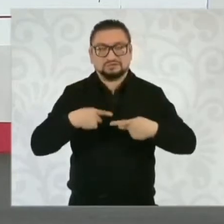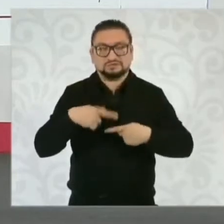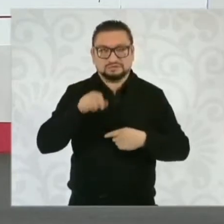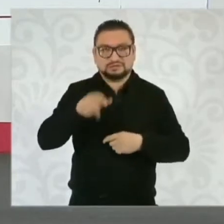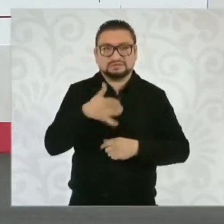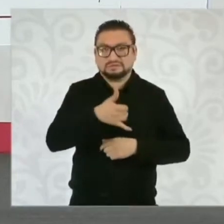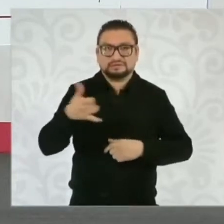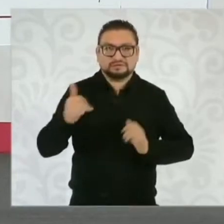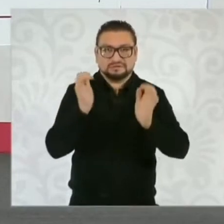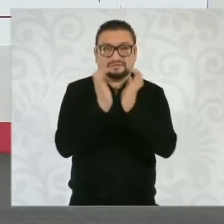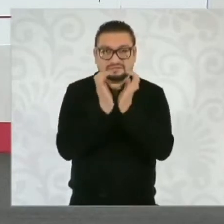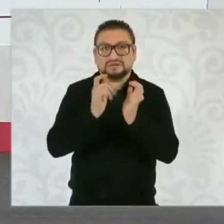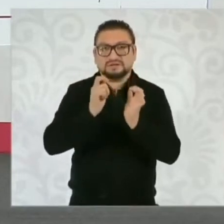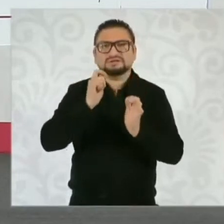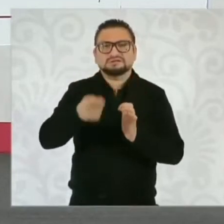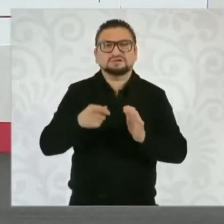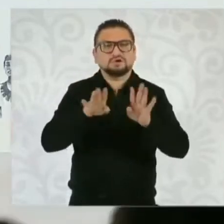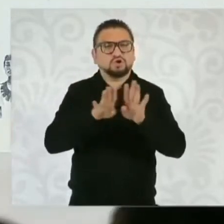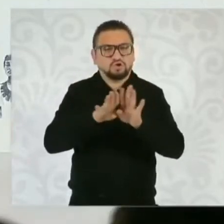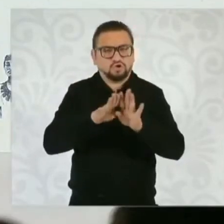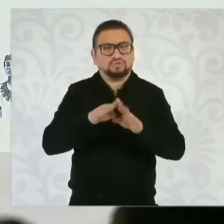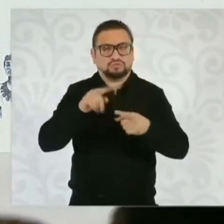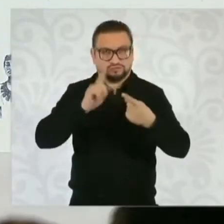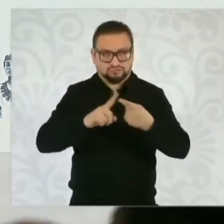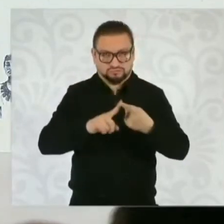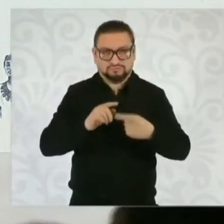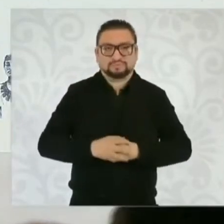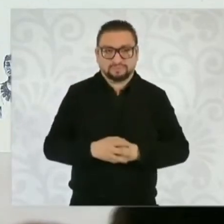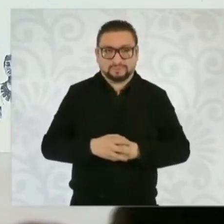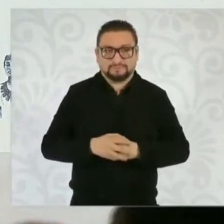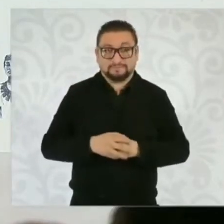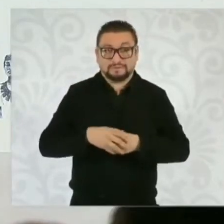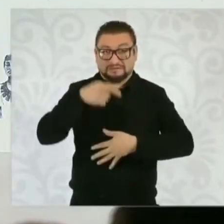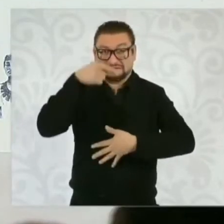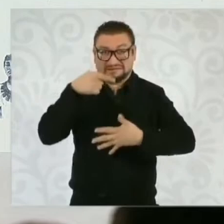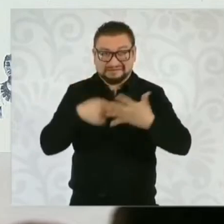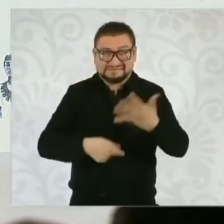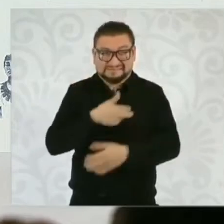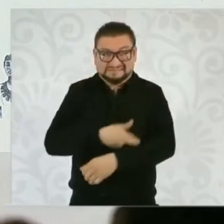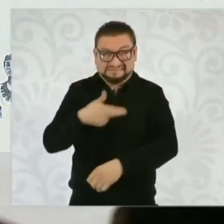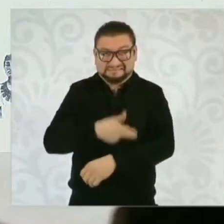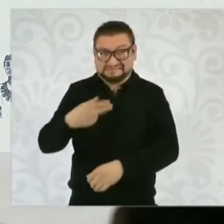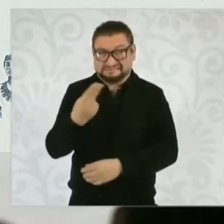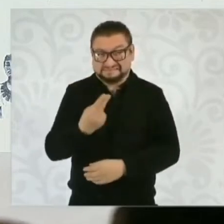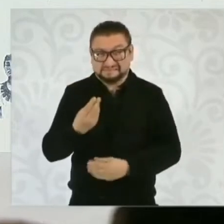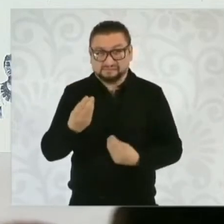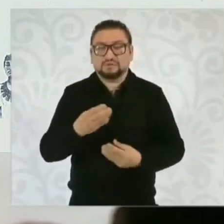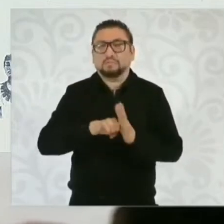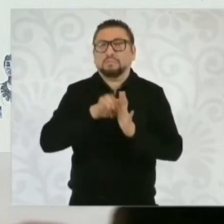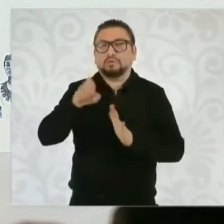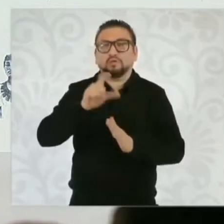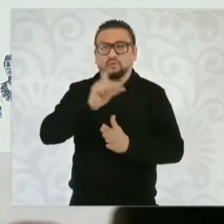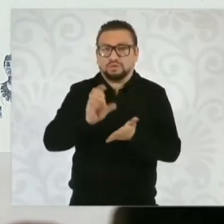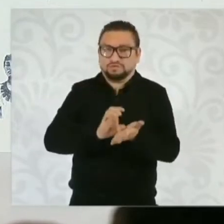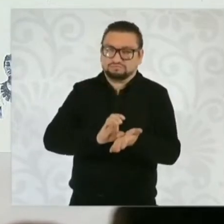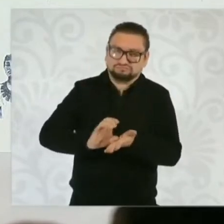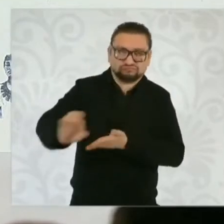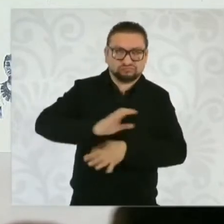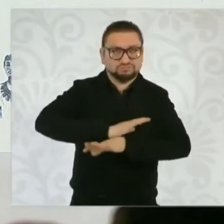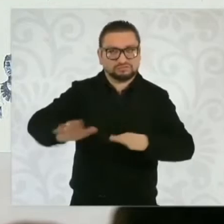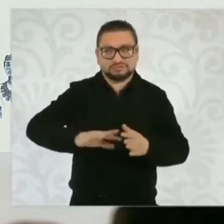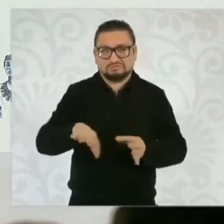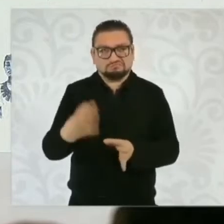FOBISSSTE con las siguientes medidas. 1, eliminación de requisitos. Por ejemplo, cuando quiere liquidar un